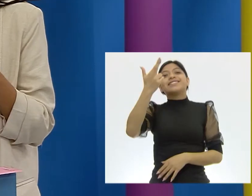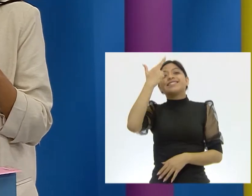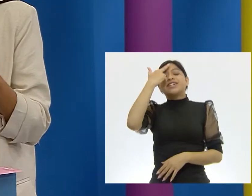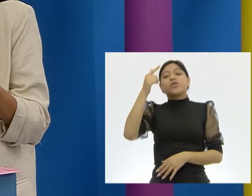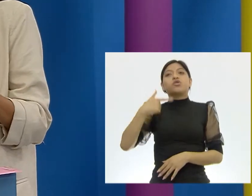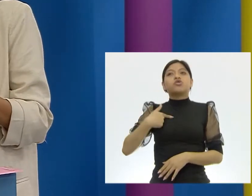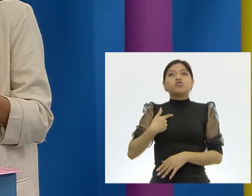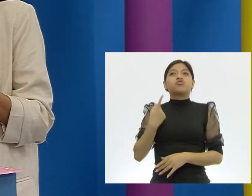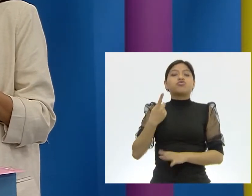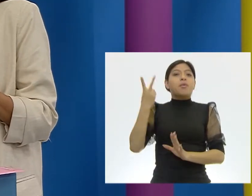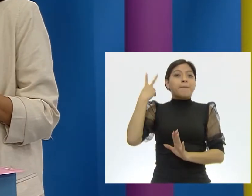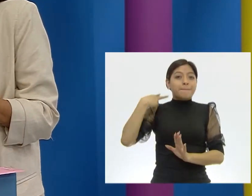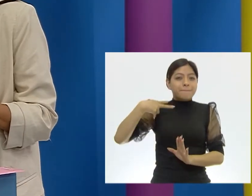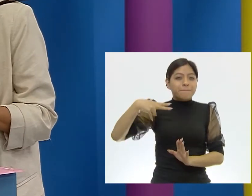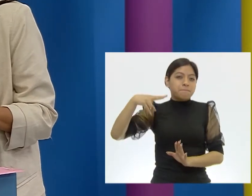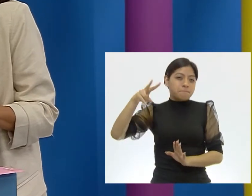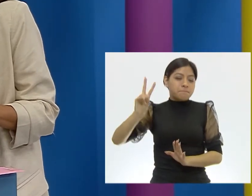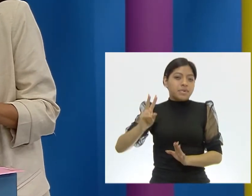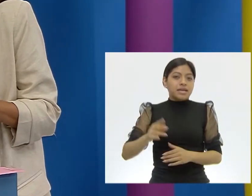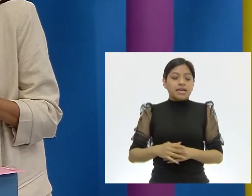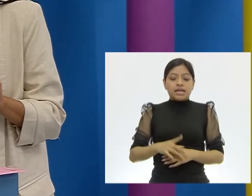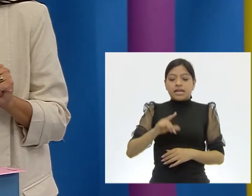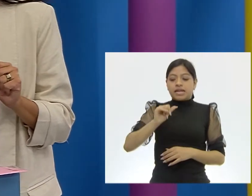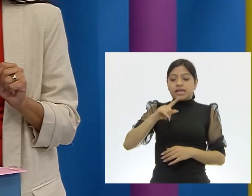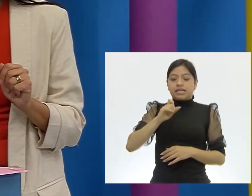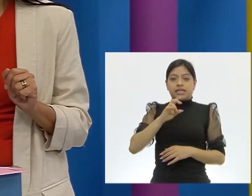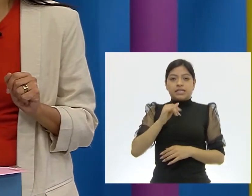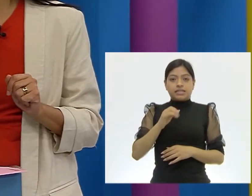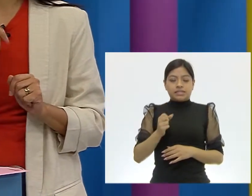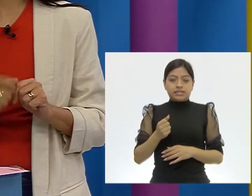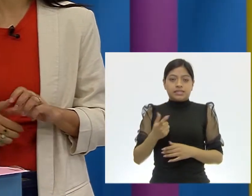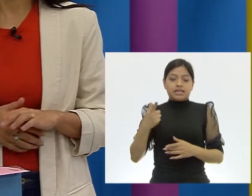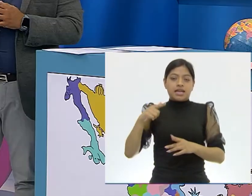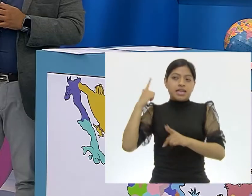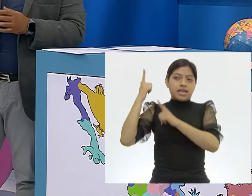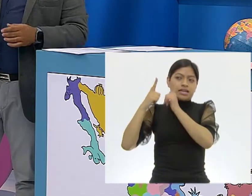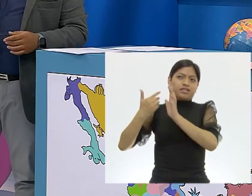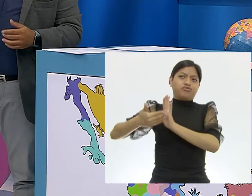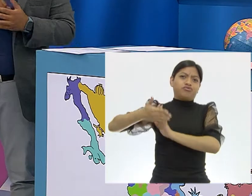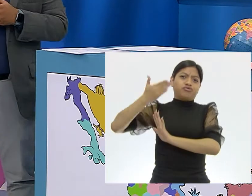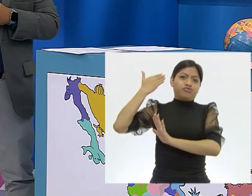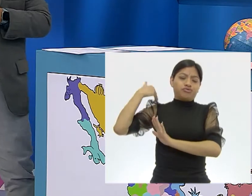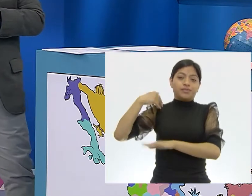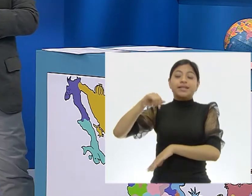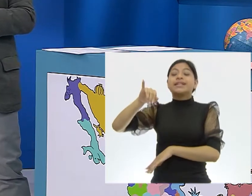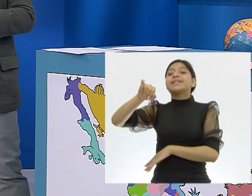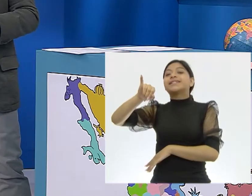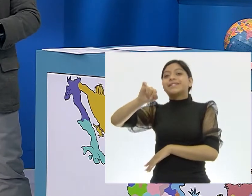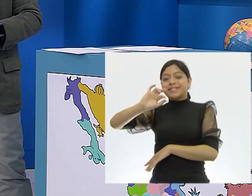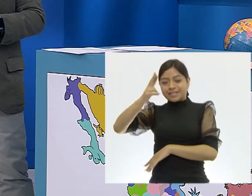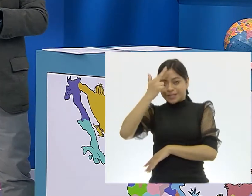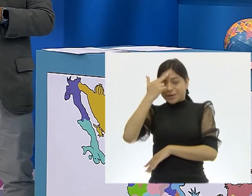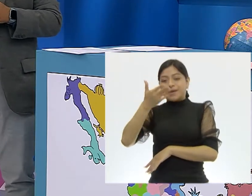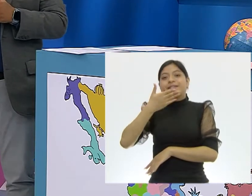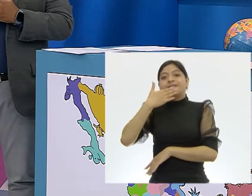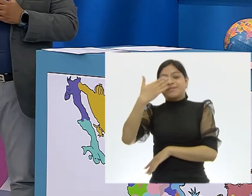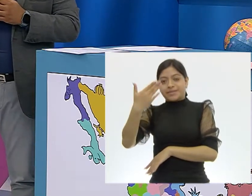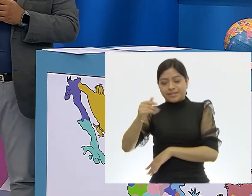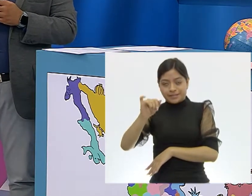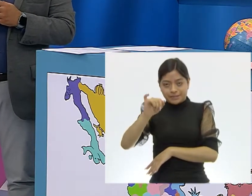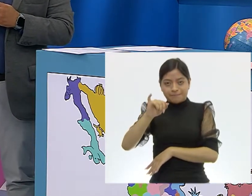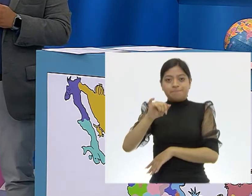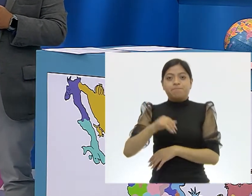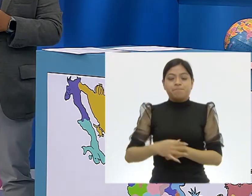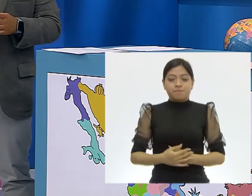viajamos haciendo una analepsis a la antigua Grecia. Recuerdas muy bien, María. De hecho,